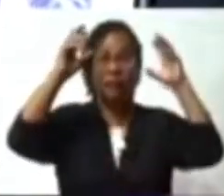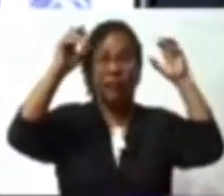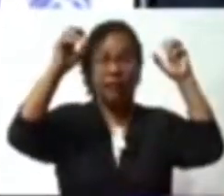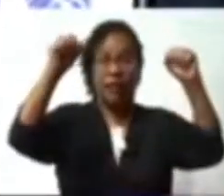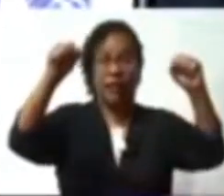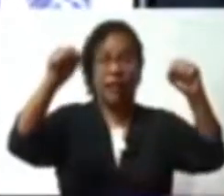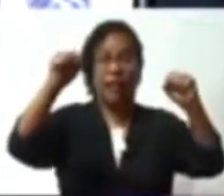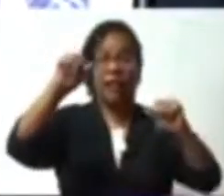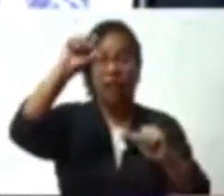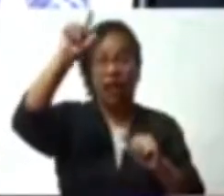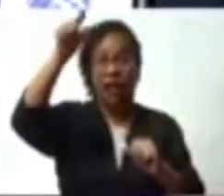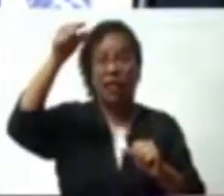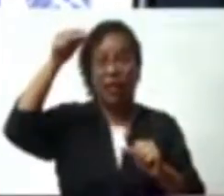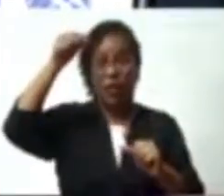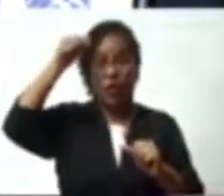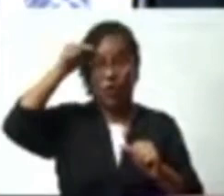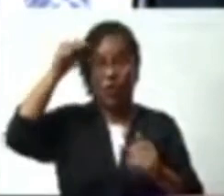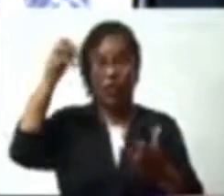los chelitos rinden.